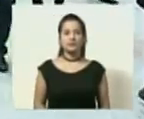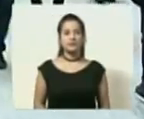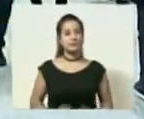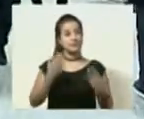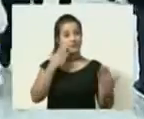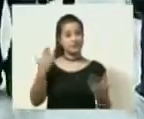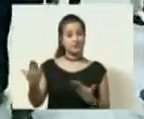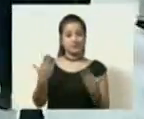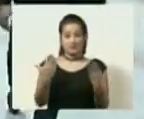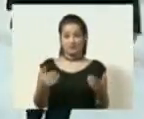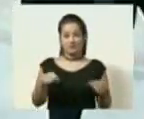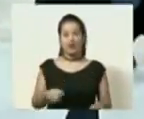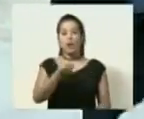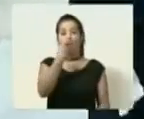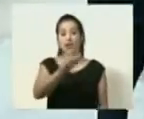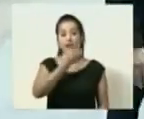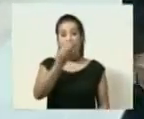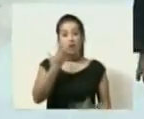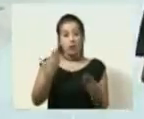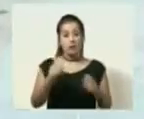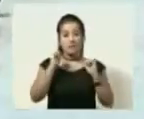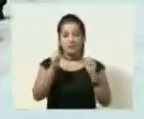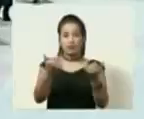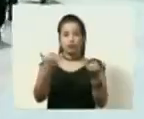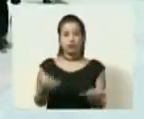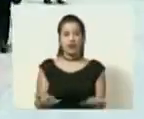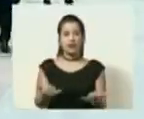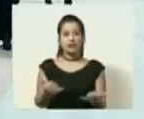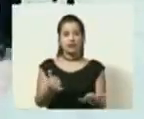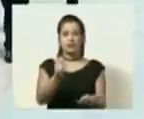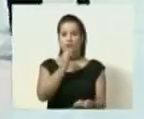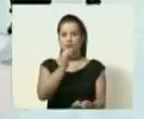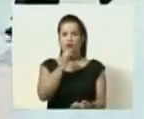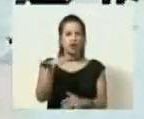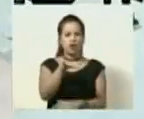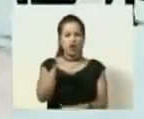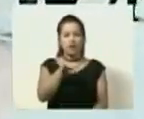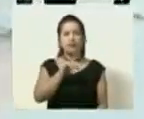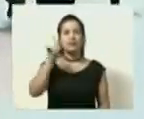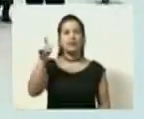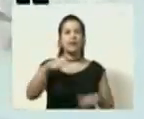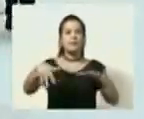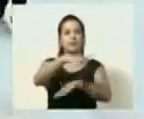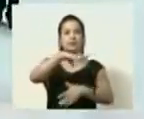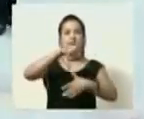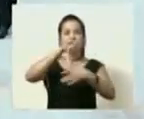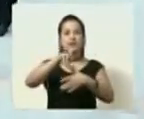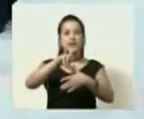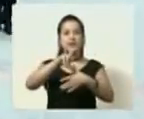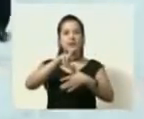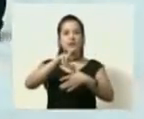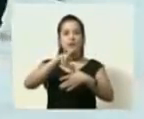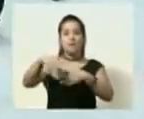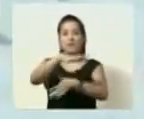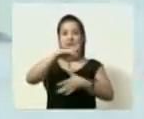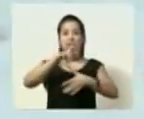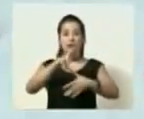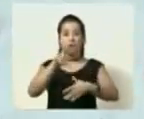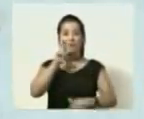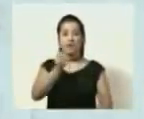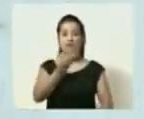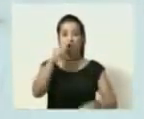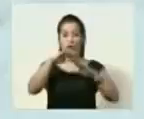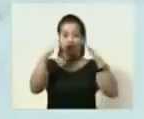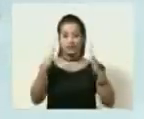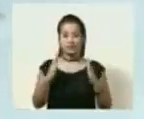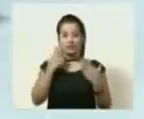Así es, Barry, muy buenas tardes. Nosotros iniciamos esta transmisión desde la Plaza Bicentenario del Palacio de Miraflores.